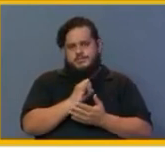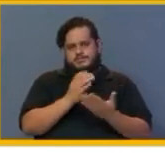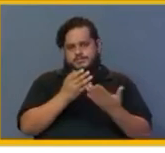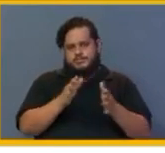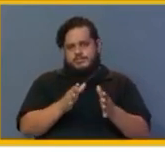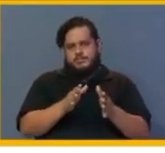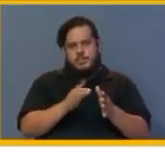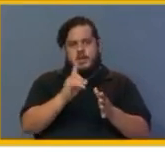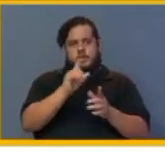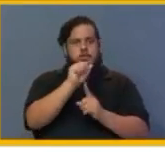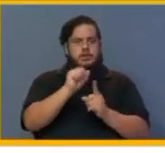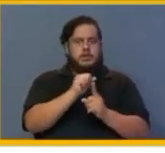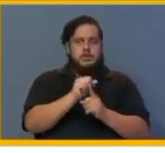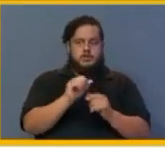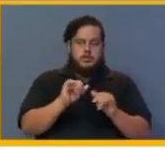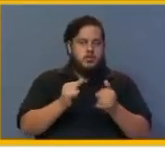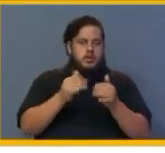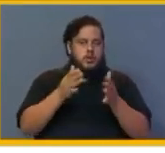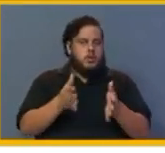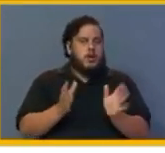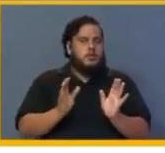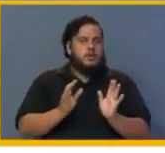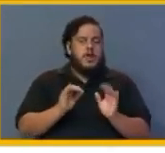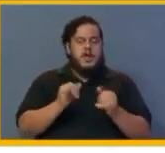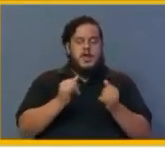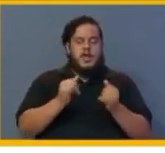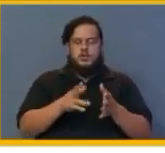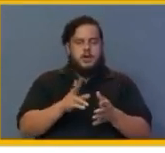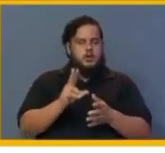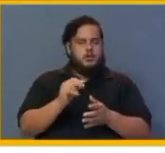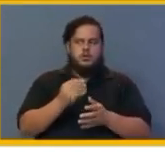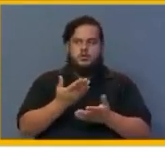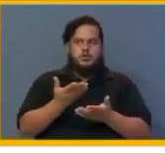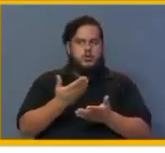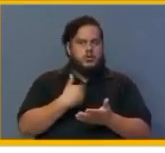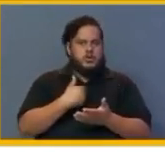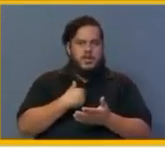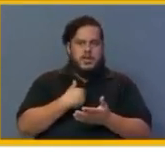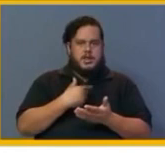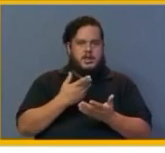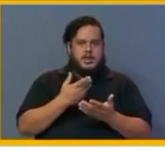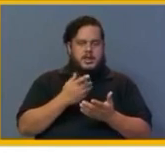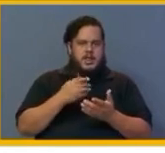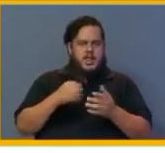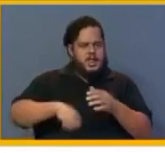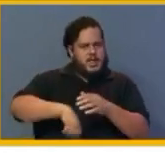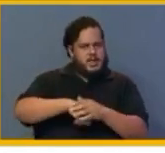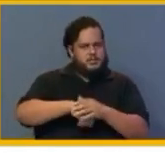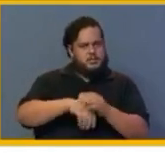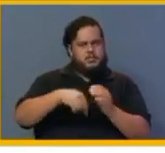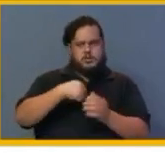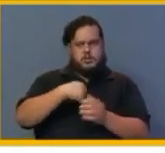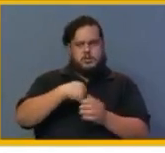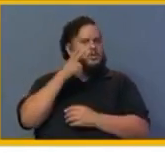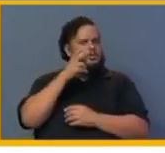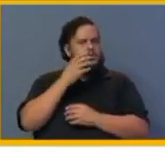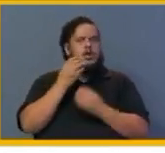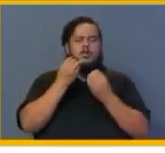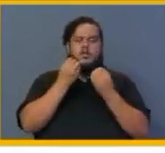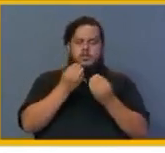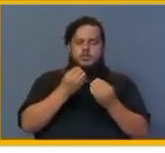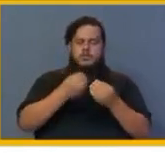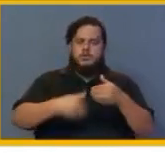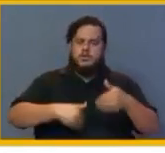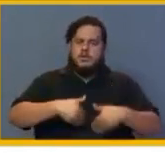una situación de jugador? Que el jugador no acata indicaciones, que en el fútbol, y lo he escuchado de muchos entrenadores, hay un tema